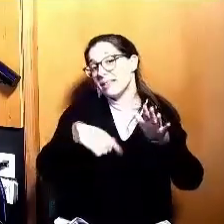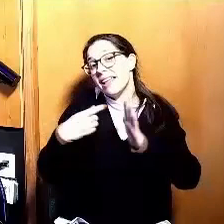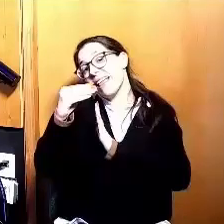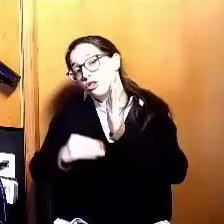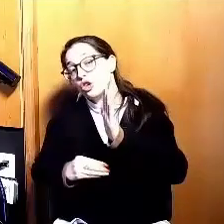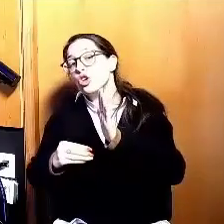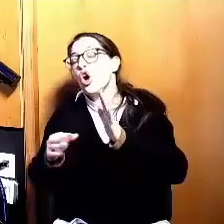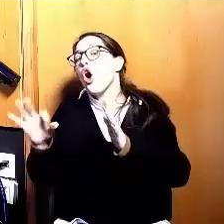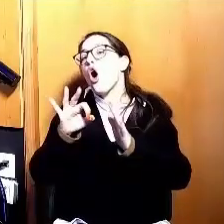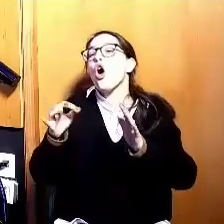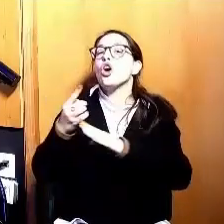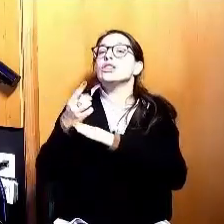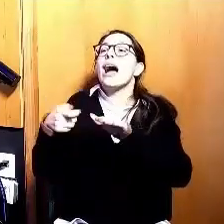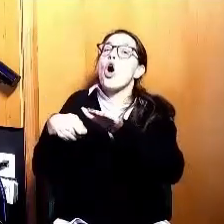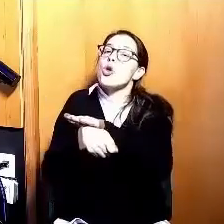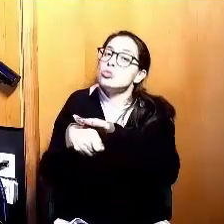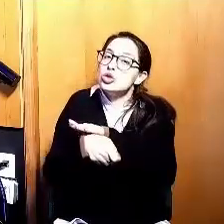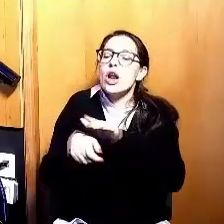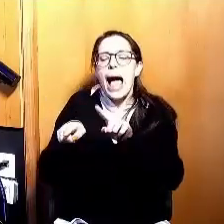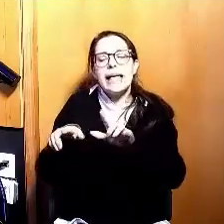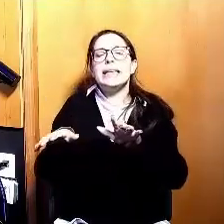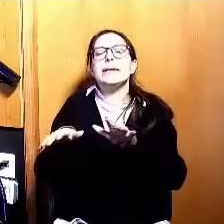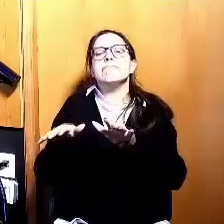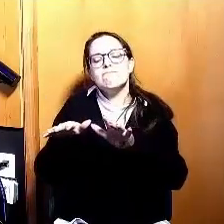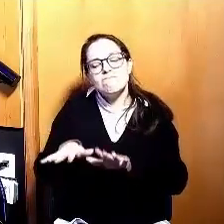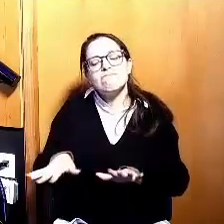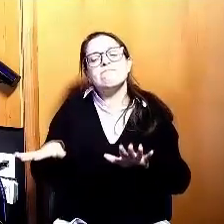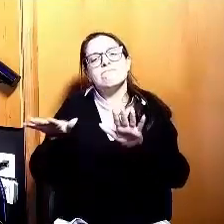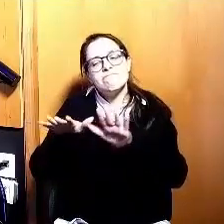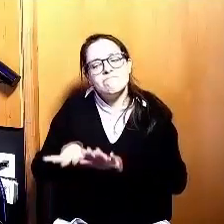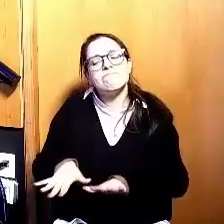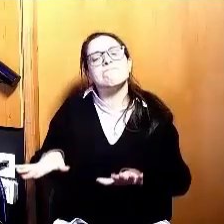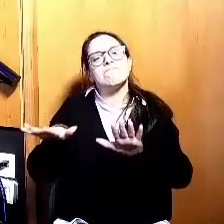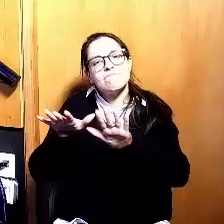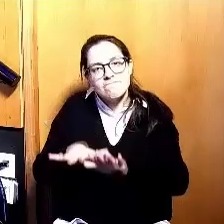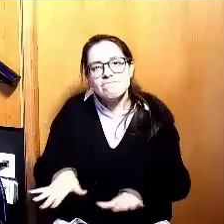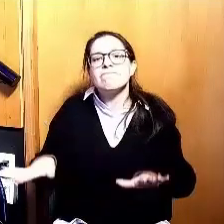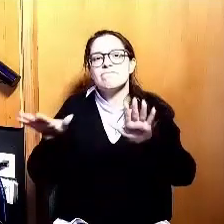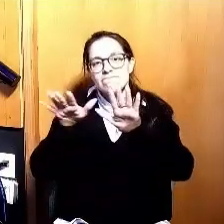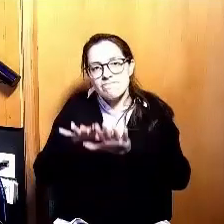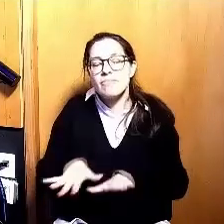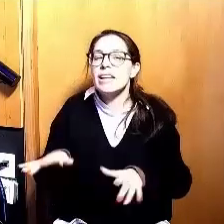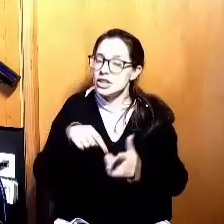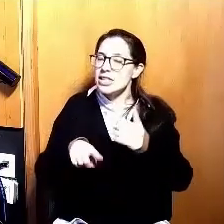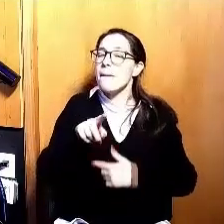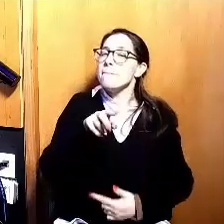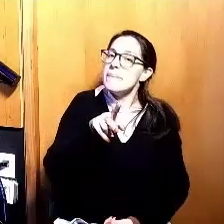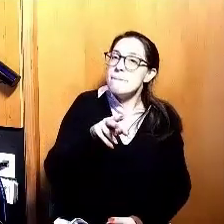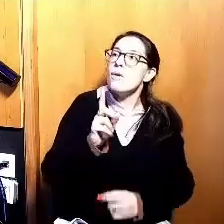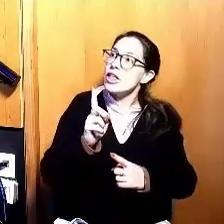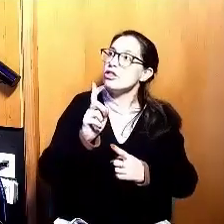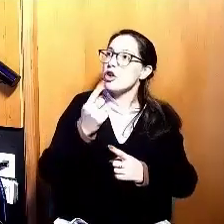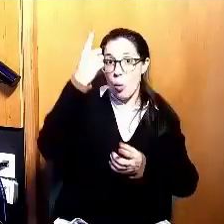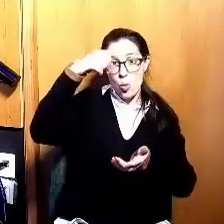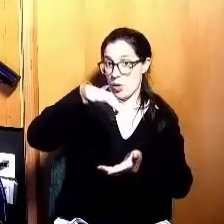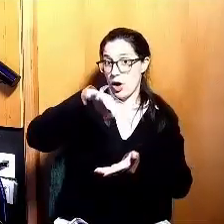y anticorrupción está poquito frenada. Entonces, me parece que hay como diferentes velocidades, mismo dentro de mismos países,